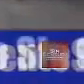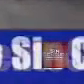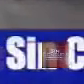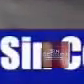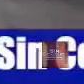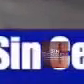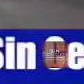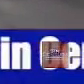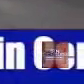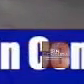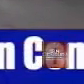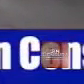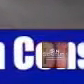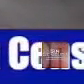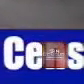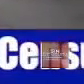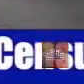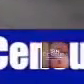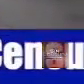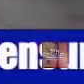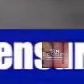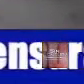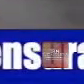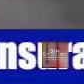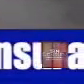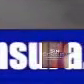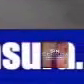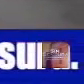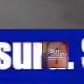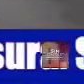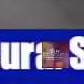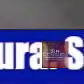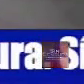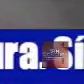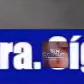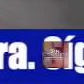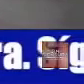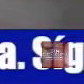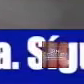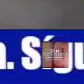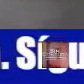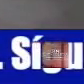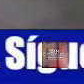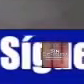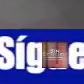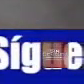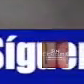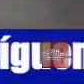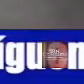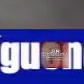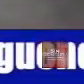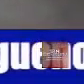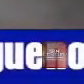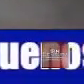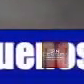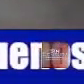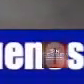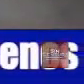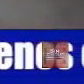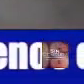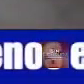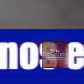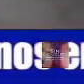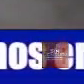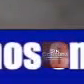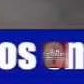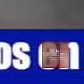dolor para las familias de los periodistas y para el pueblo de México. Se trabaja con mucha responsabilidad, Vicente, y lo que